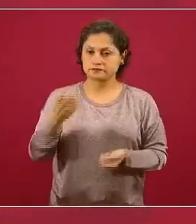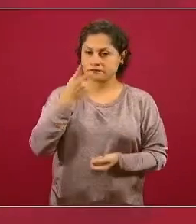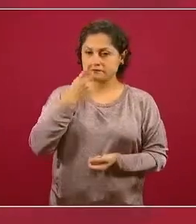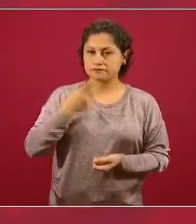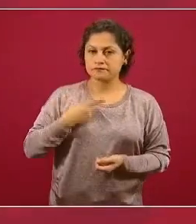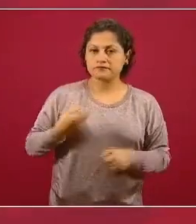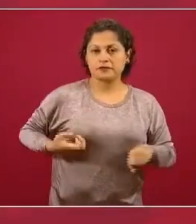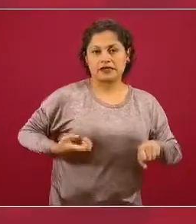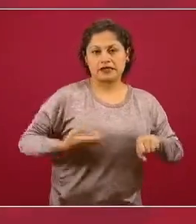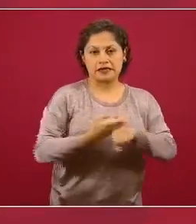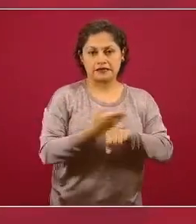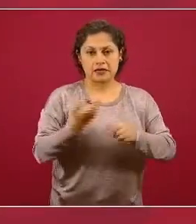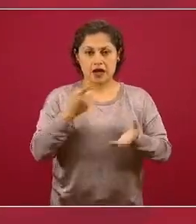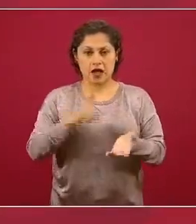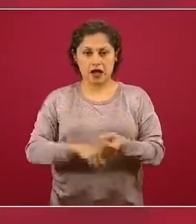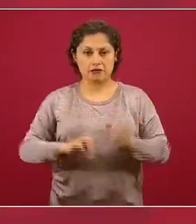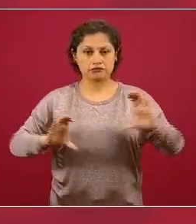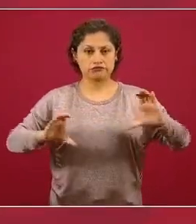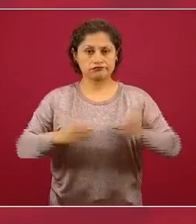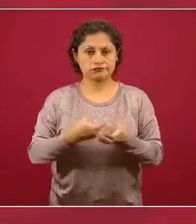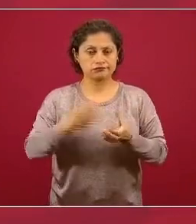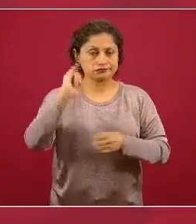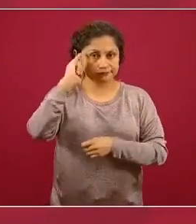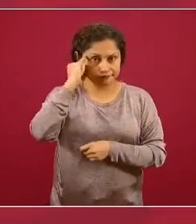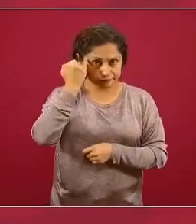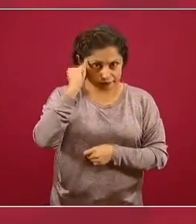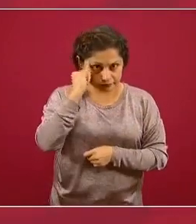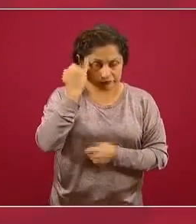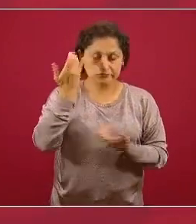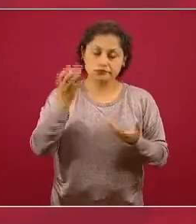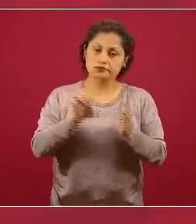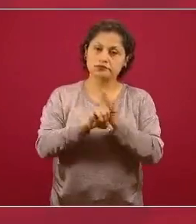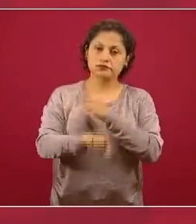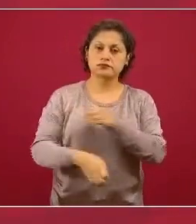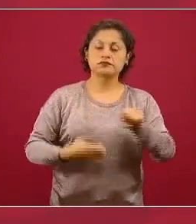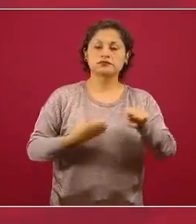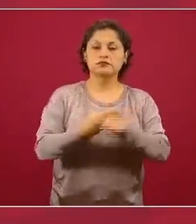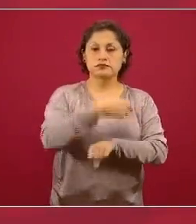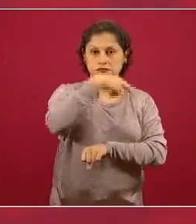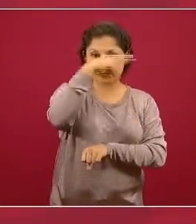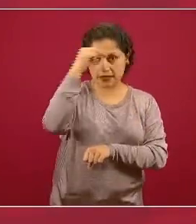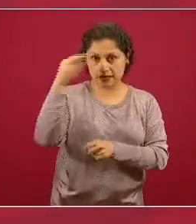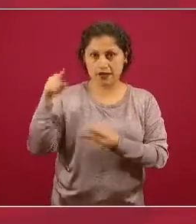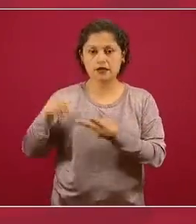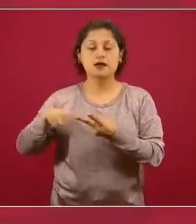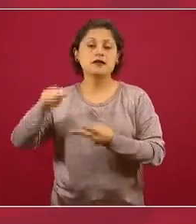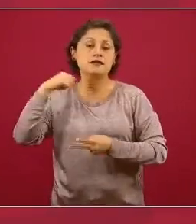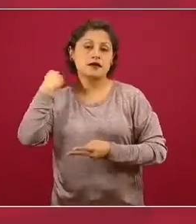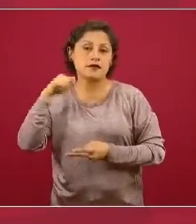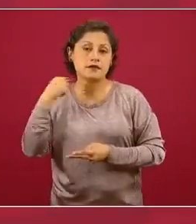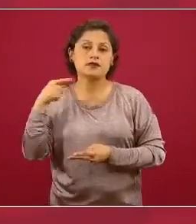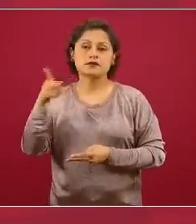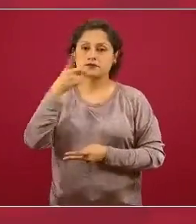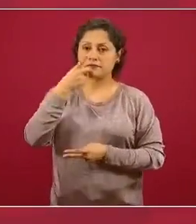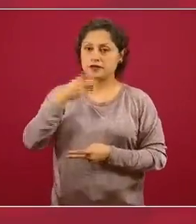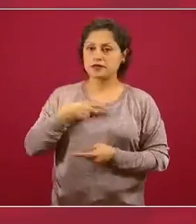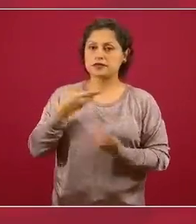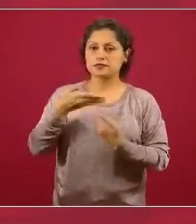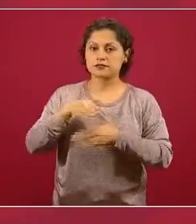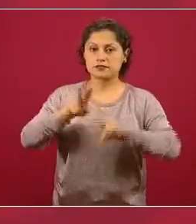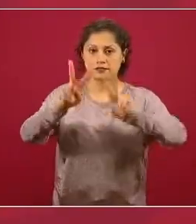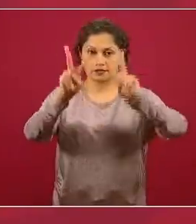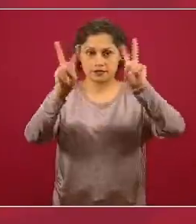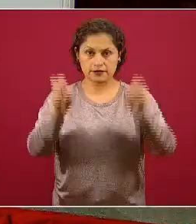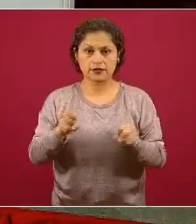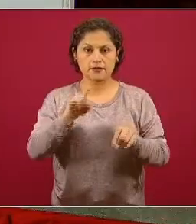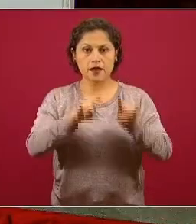población indígena y los ejemplos específicos de Tabasco y Nayarit, referido a la ocupación hospitalaria, nosotros